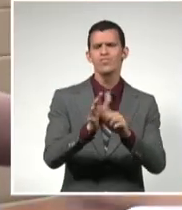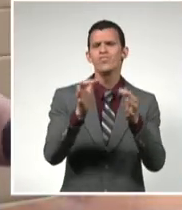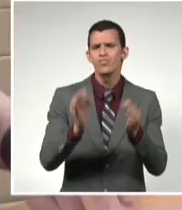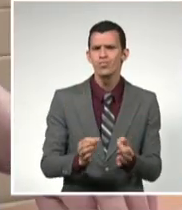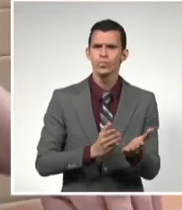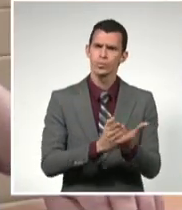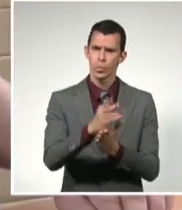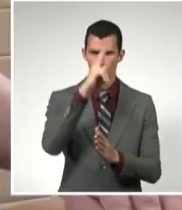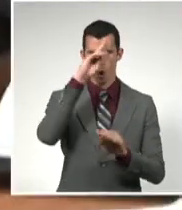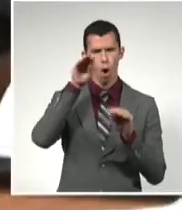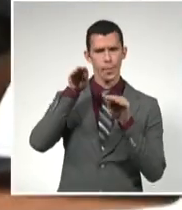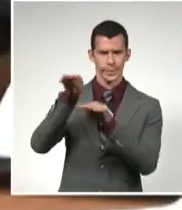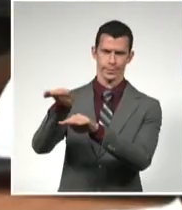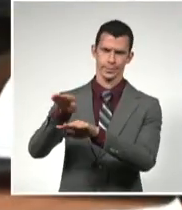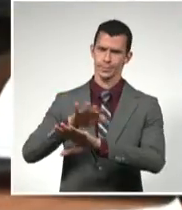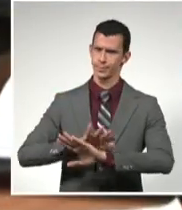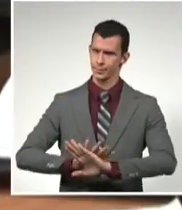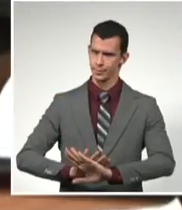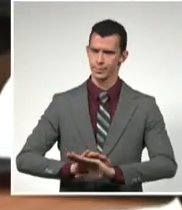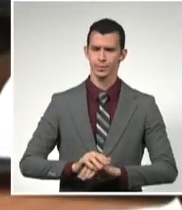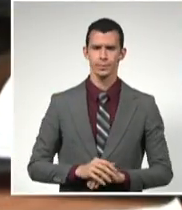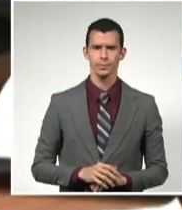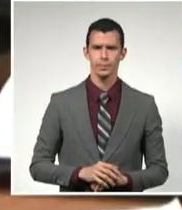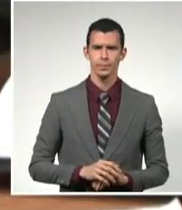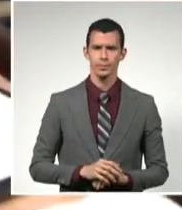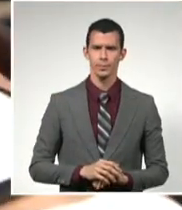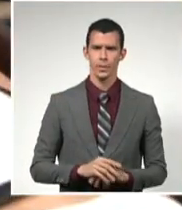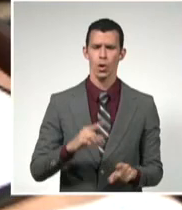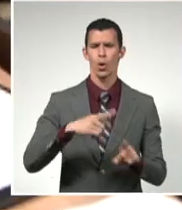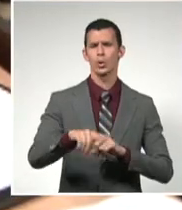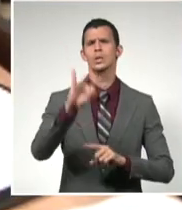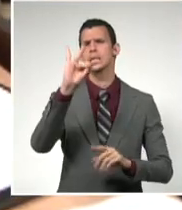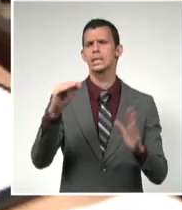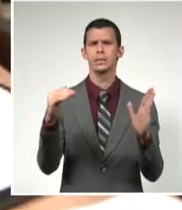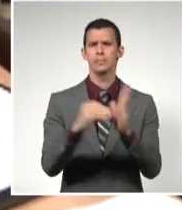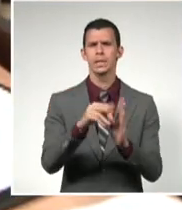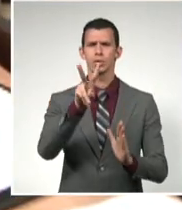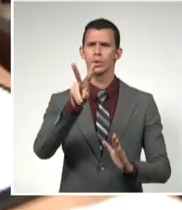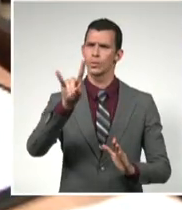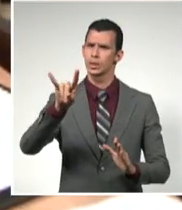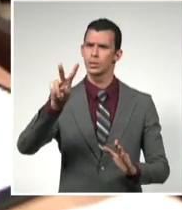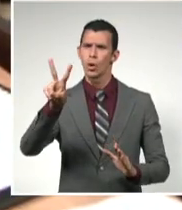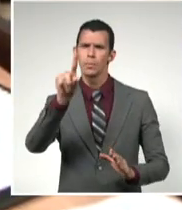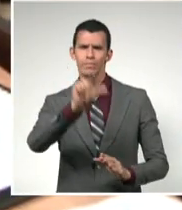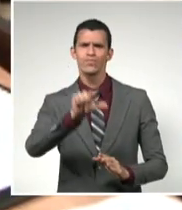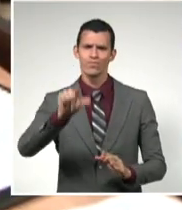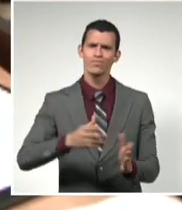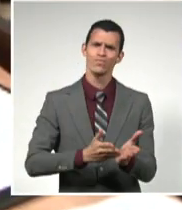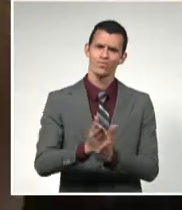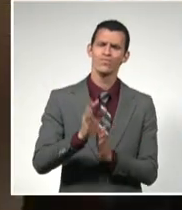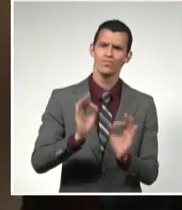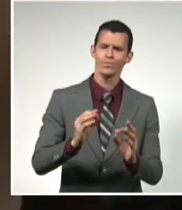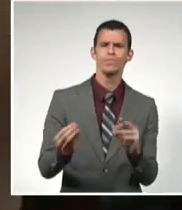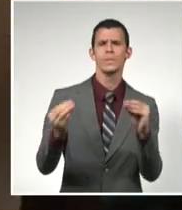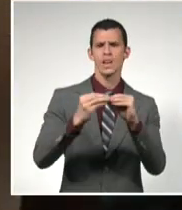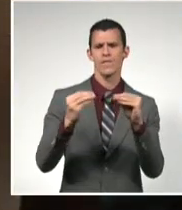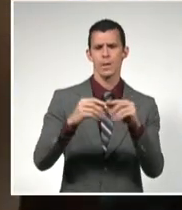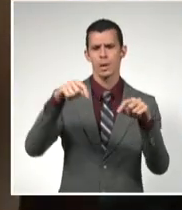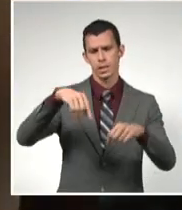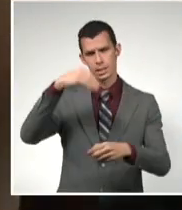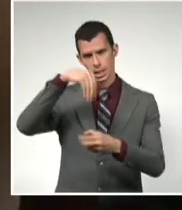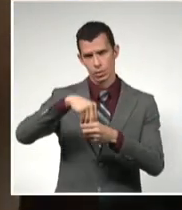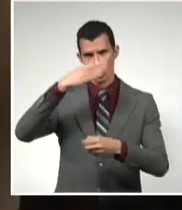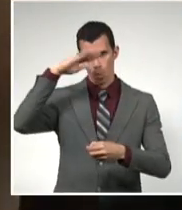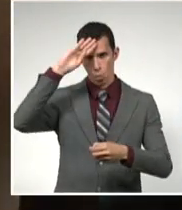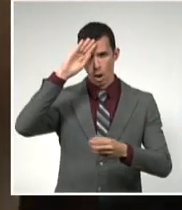mantienen ingresados en los hospitales del país un total de 7 mil 292 personas han contraído la enfermedad en cuba desde el